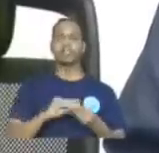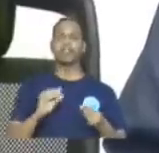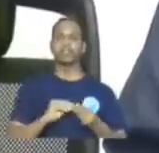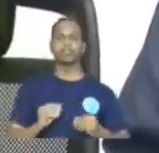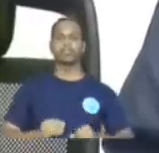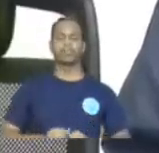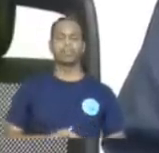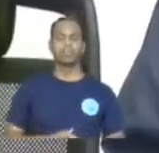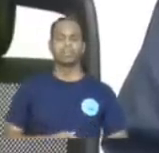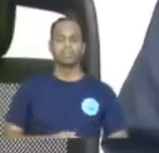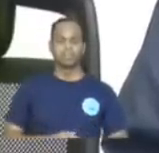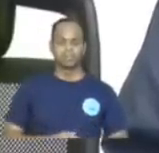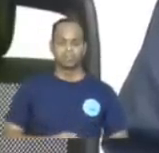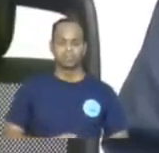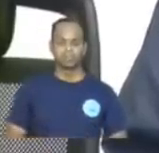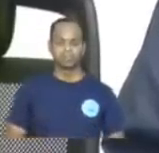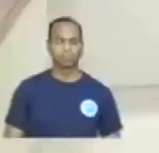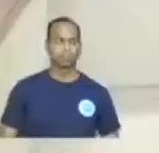de todo el país.